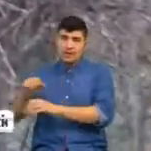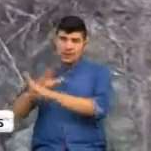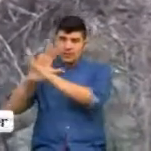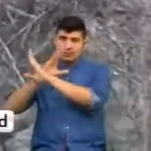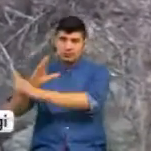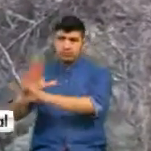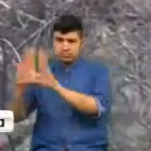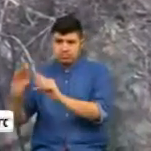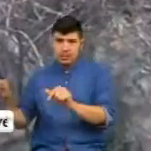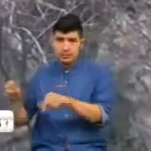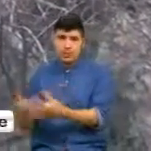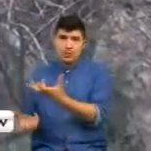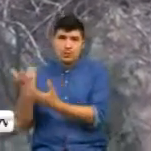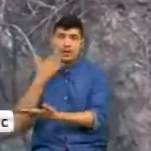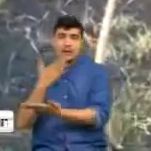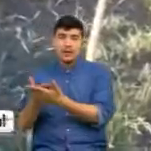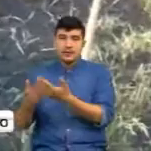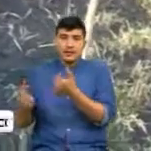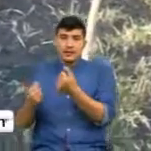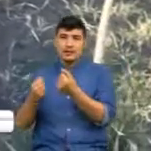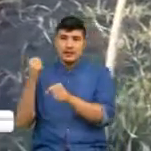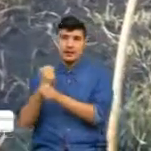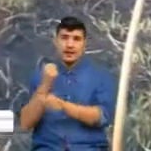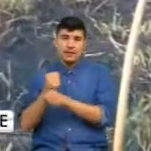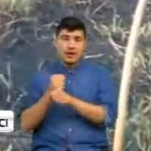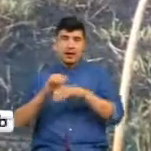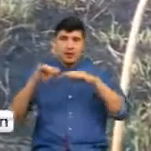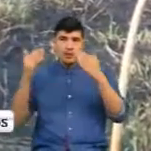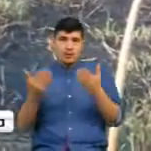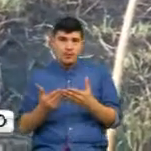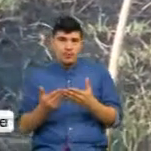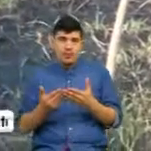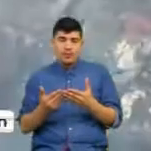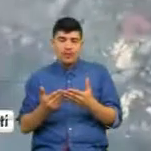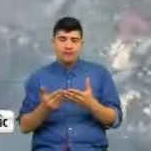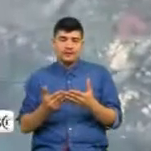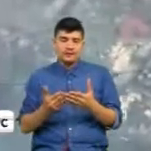llamas. Por fortuna, gracias al trabajo en equipo entre Cuerpo de Bomberos, Policía Nacional y